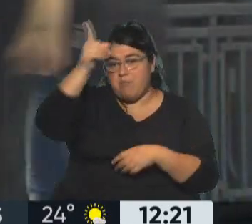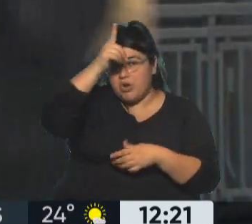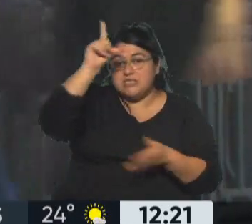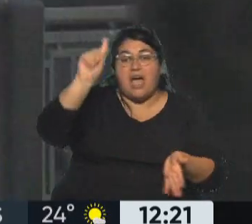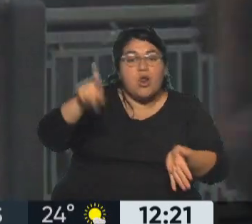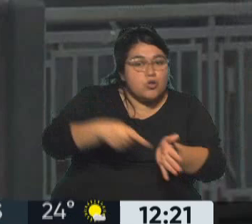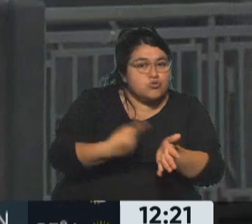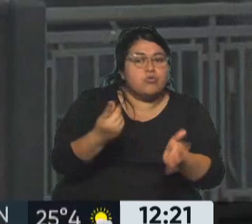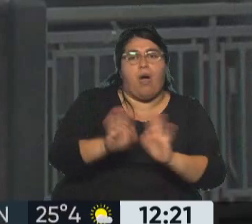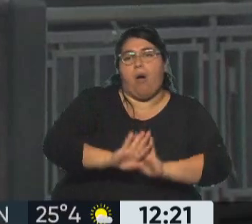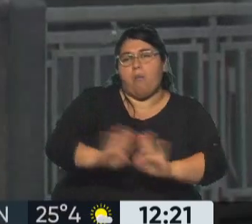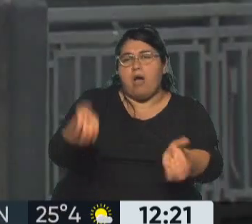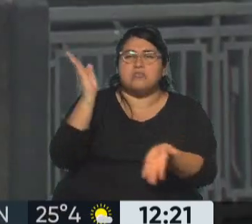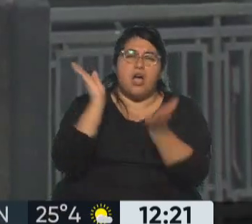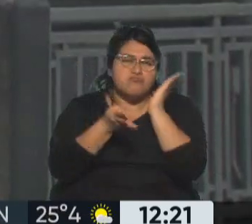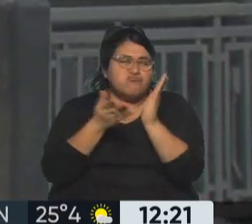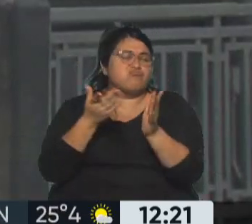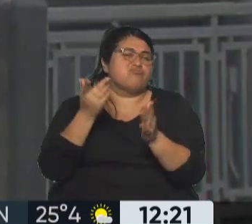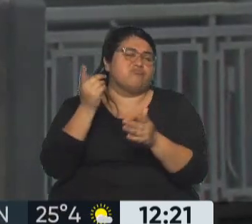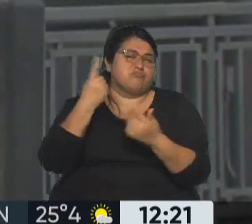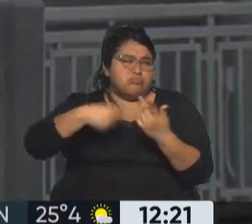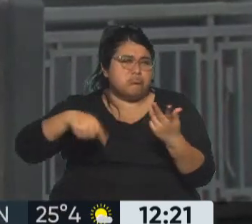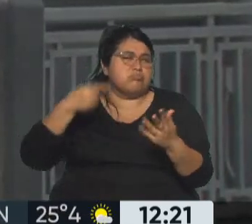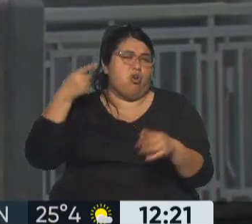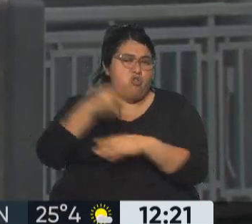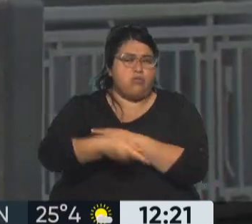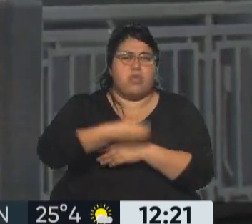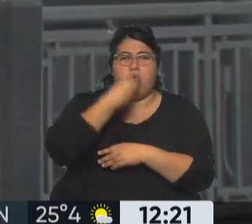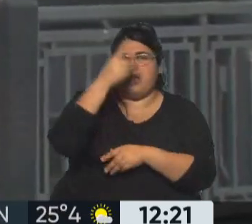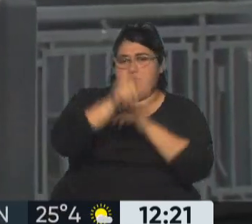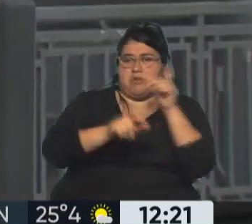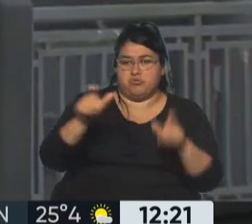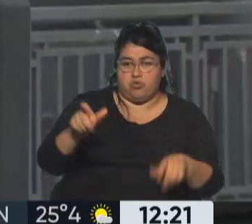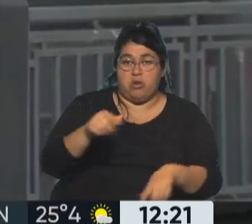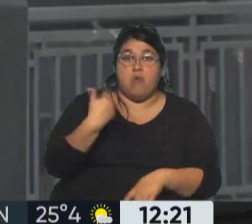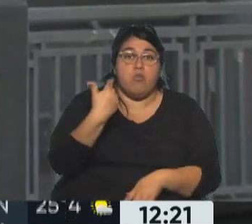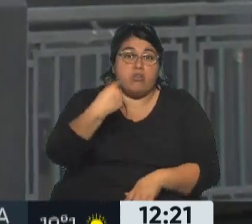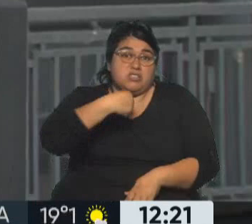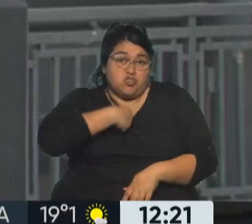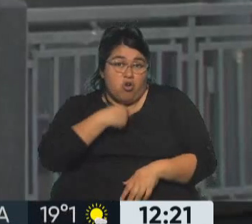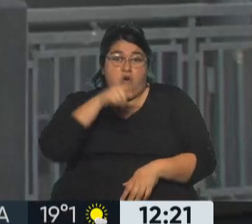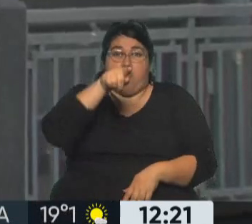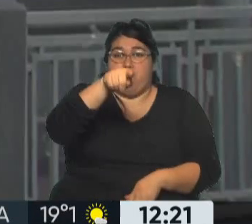la ciudad no pueda cometer atropellos contra cualquier ciudadano. Puede ser usted, puedo ser yo,